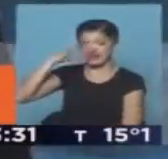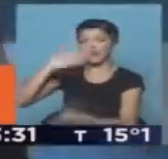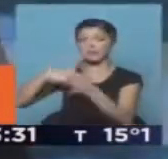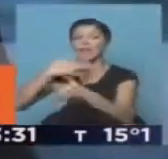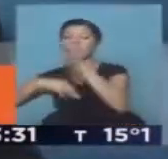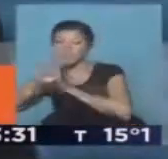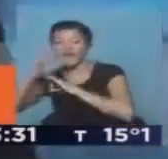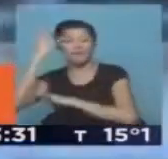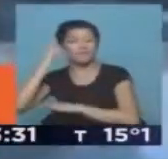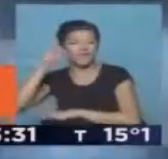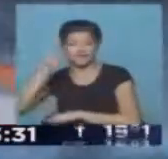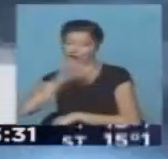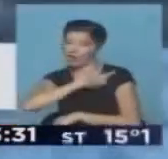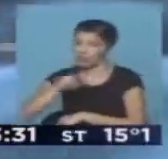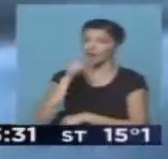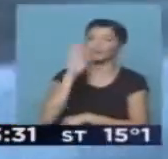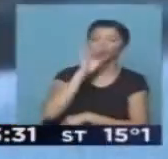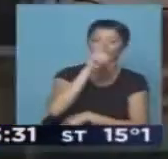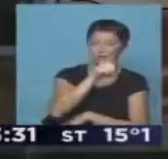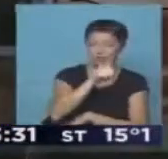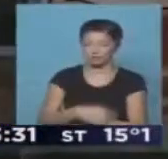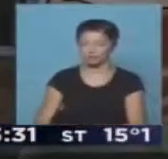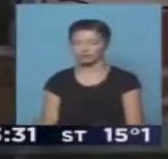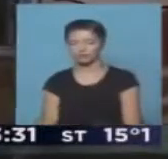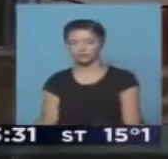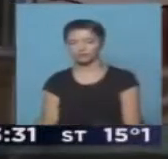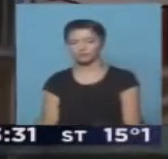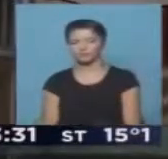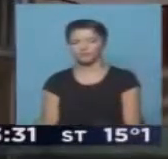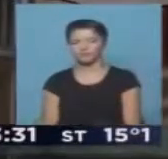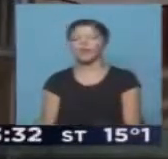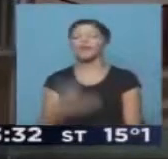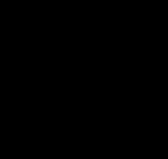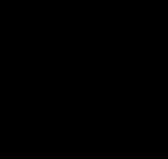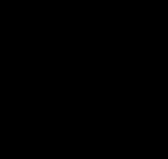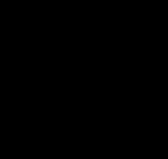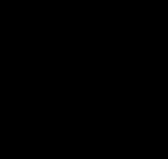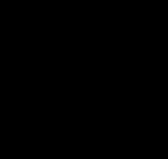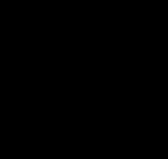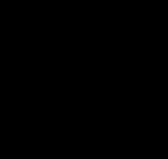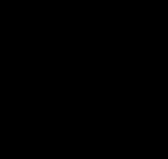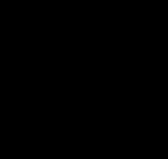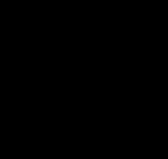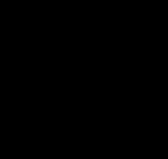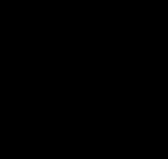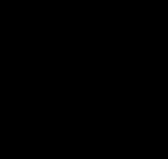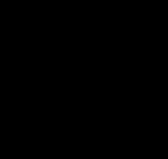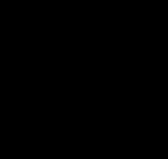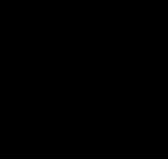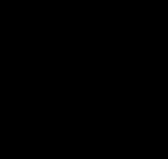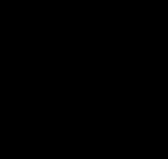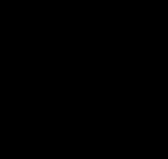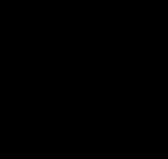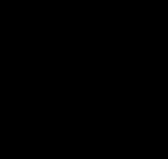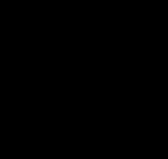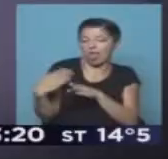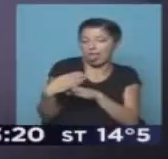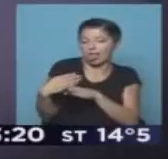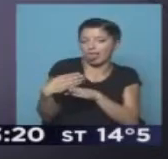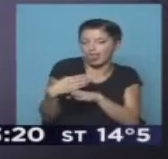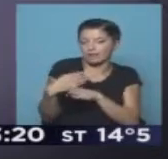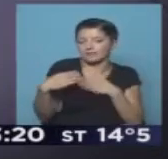francia nos estamos yendo a un nuevo corte todavía nos quedan mucha información nacional no el paso de las naves